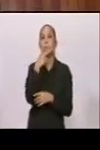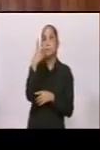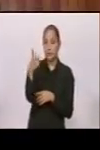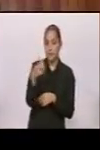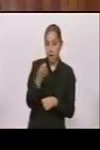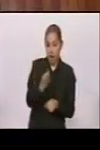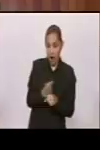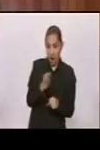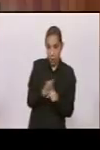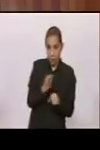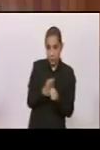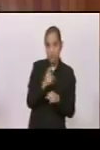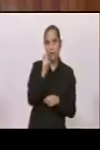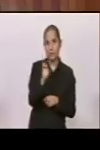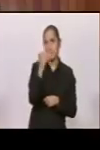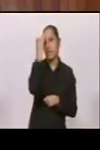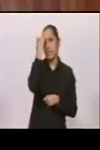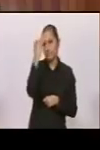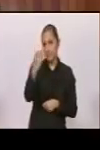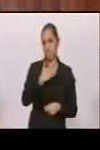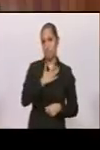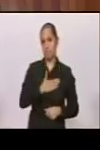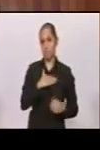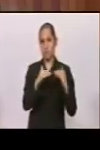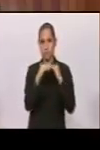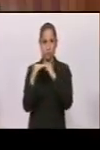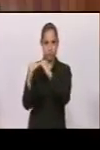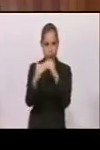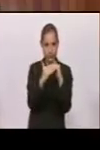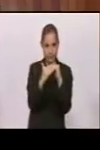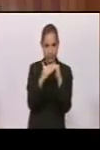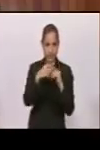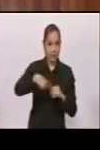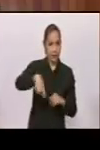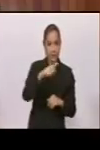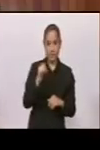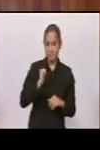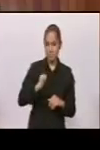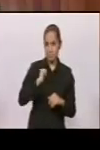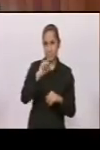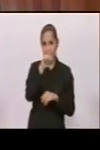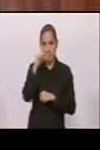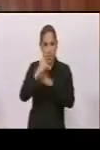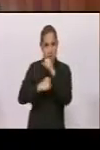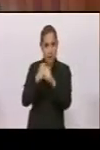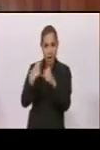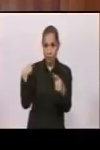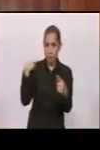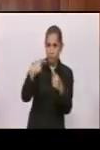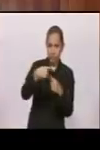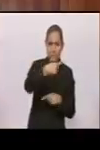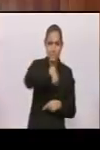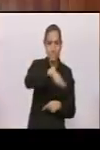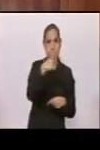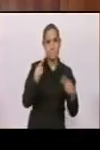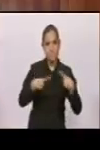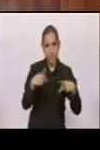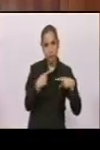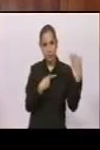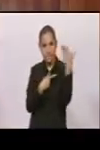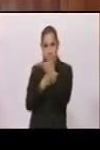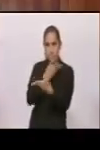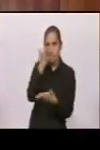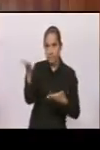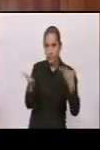hoy el espíritu del siglo, la necesidad de la época, la exigencia de la civilización.